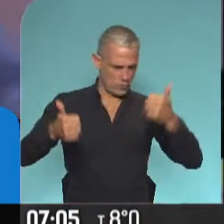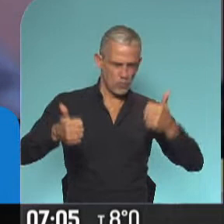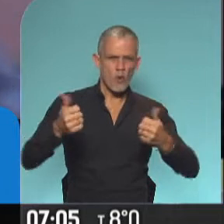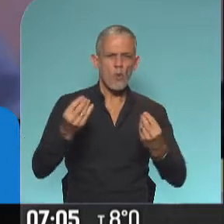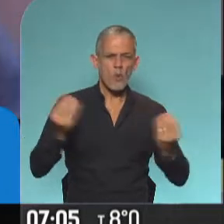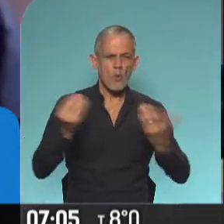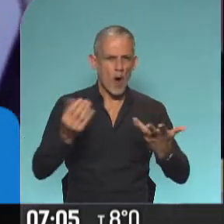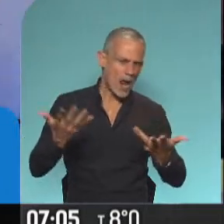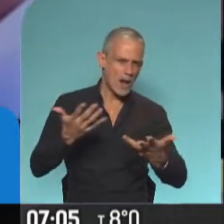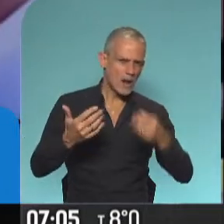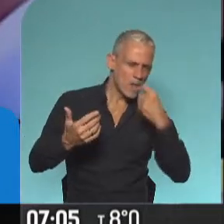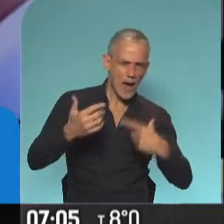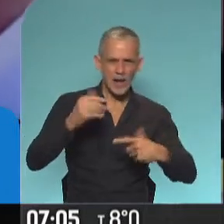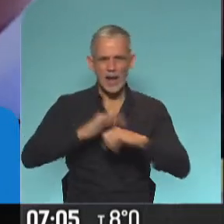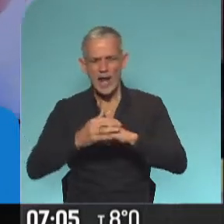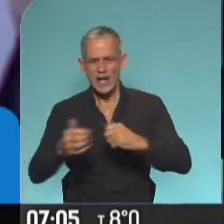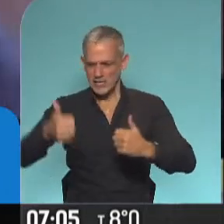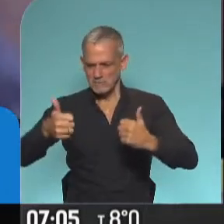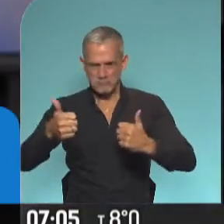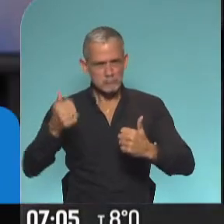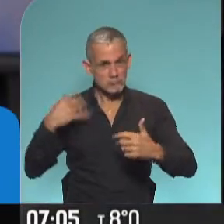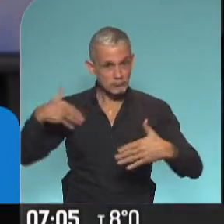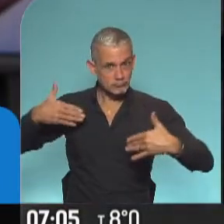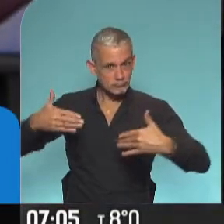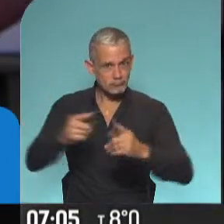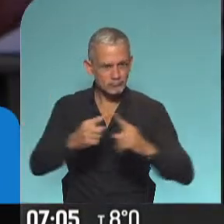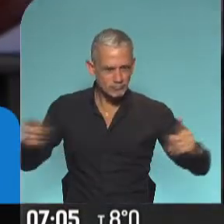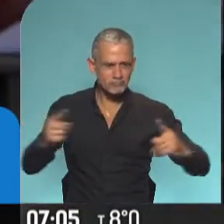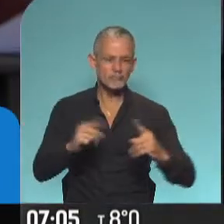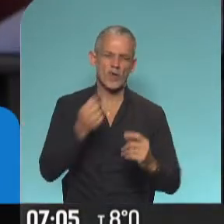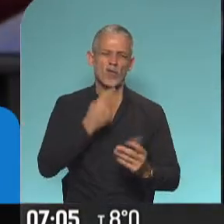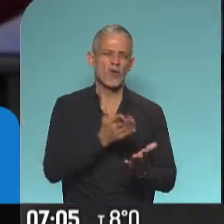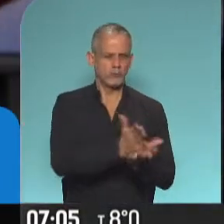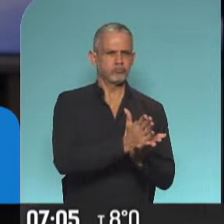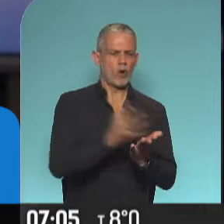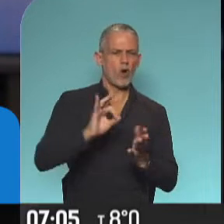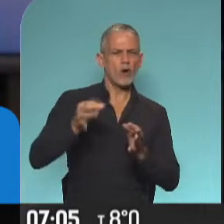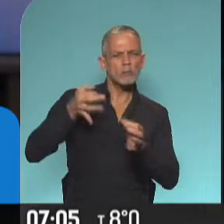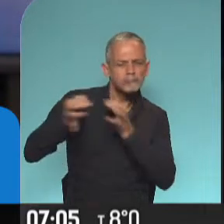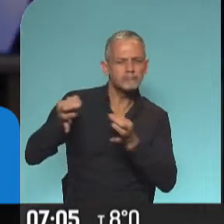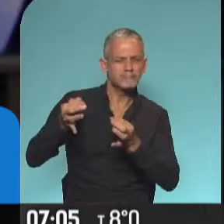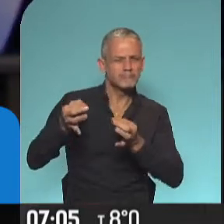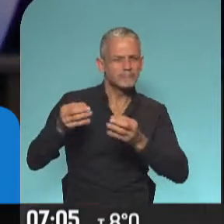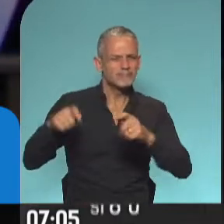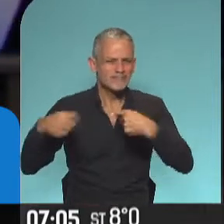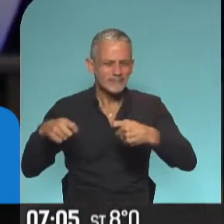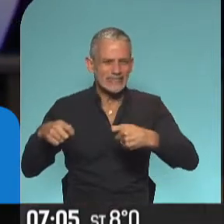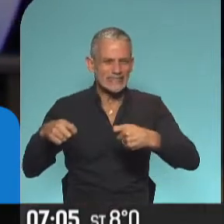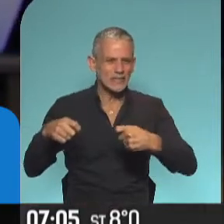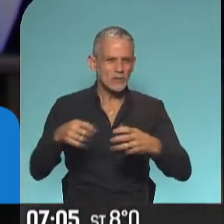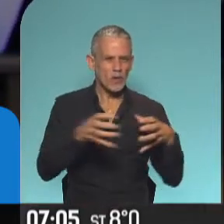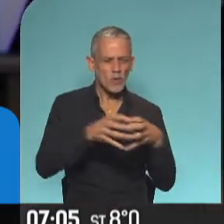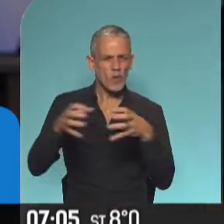dirigente opositor por parte del gobierno nacional? Bueno, ¿cuánto hace que venimos hablando de duros y dialoguistas? En algún momento hablamos